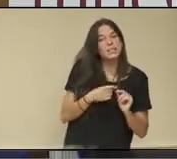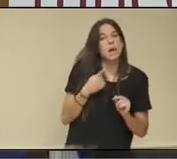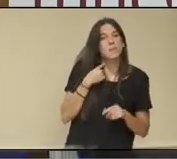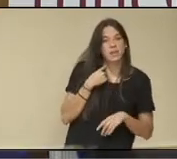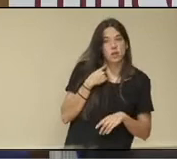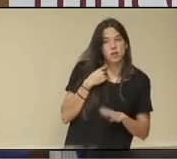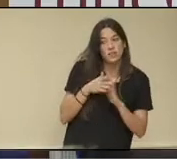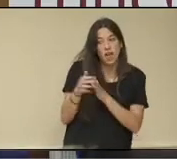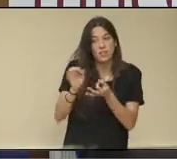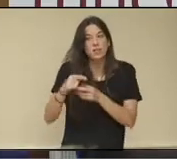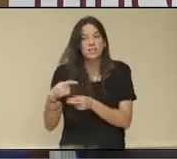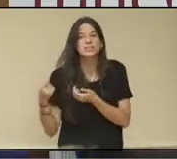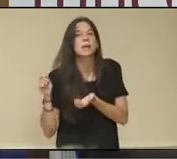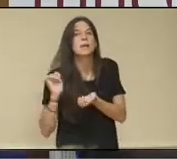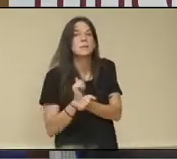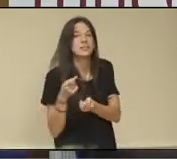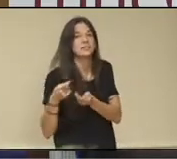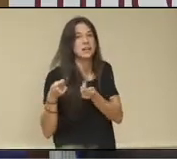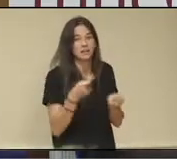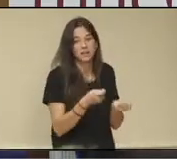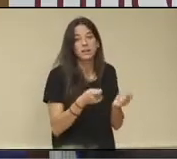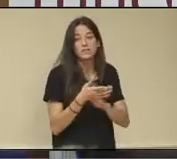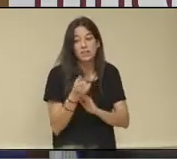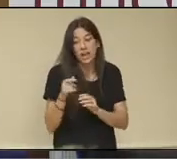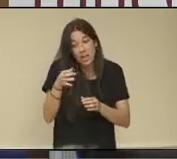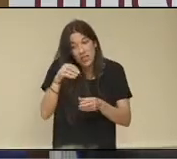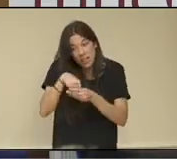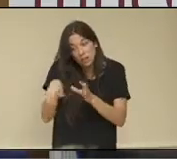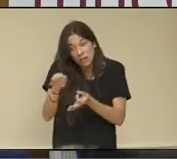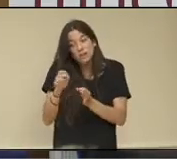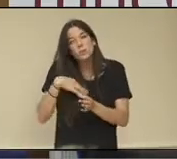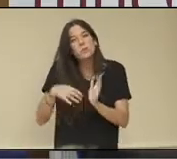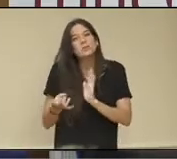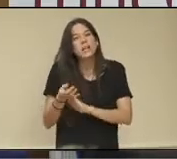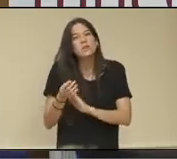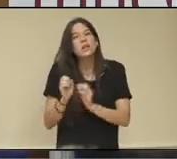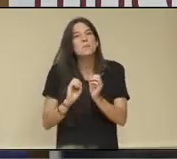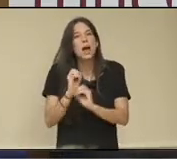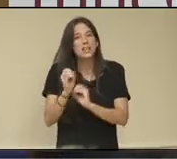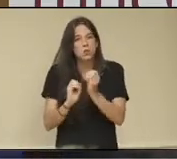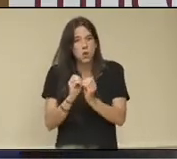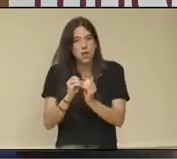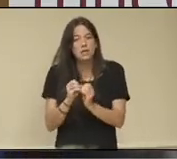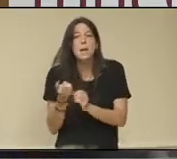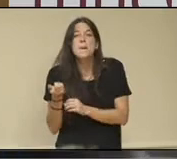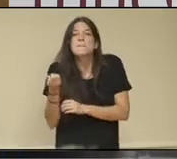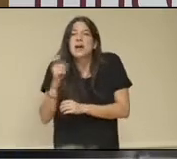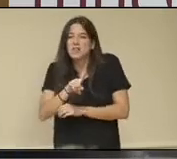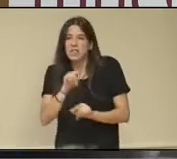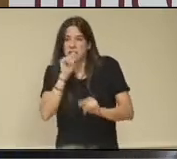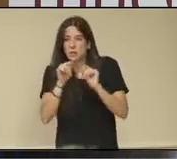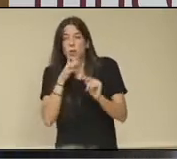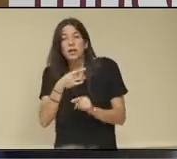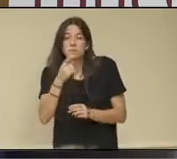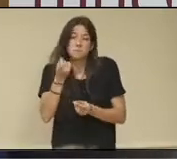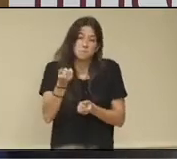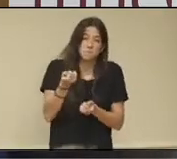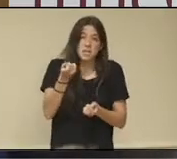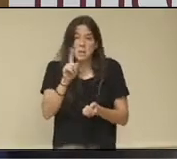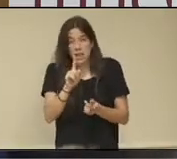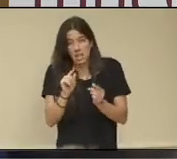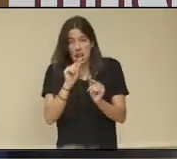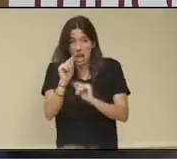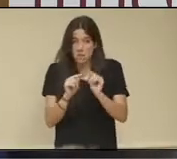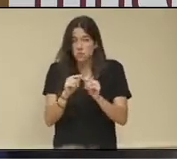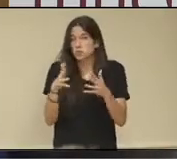células podemos formar unas partículas que llamamos similares a virus, porque recuerdan al virus, tienen una estructura